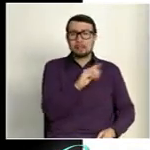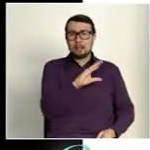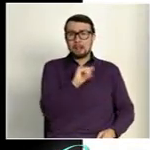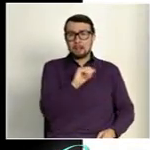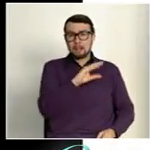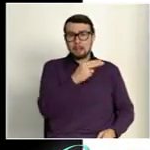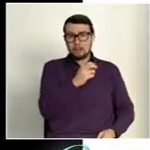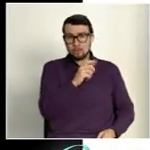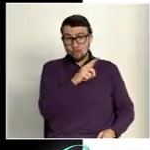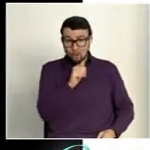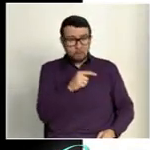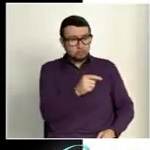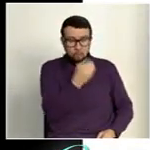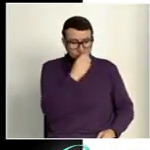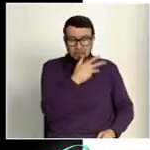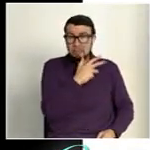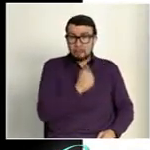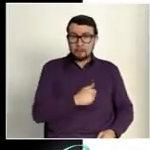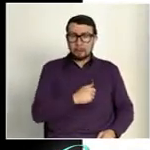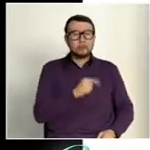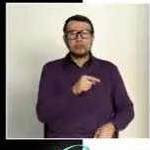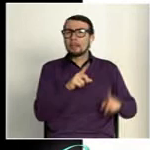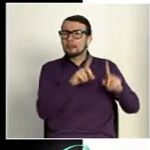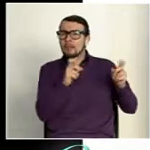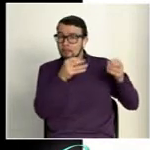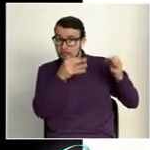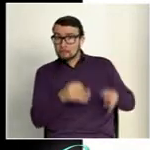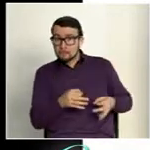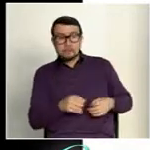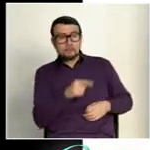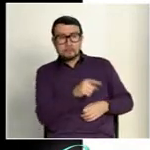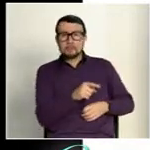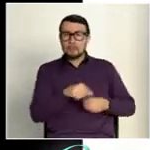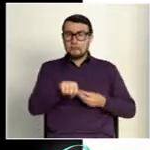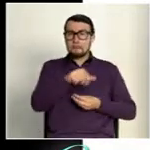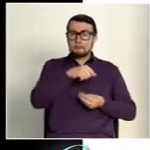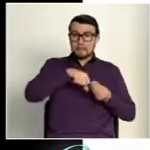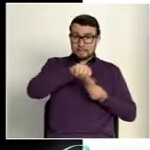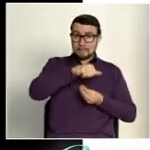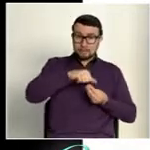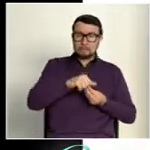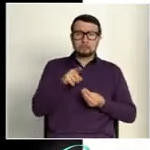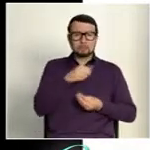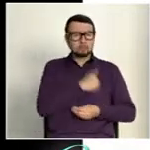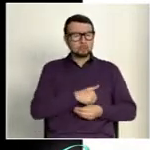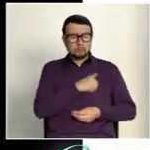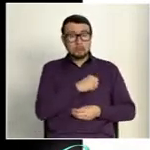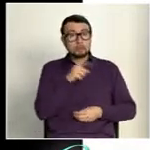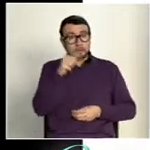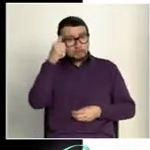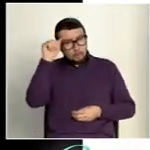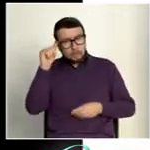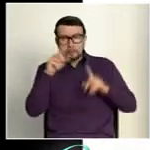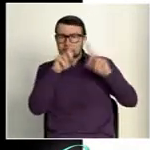en estas imágenes el tema de los vinagres. Yo quiero que ustedes tengan muy presente todos estos temas